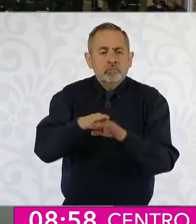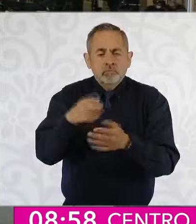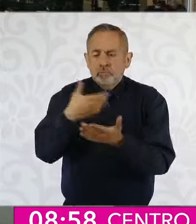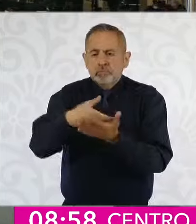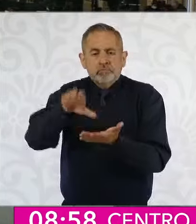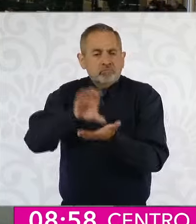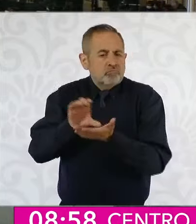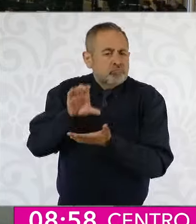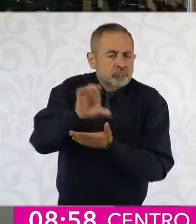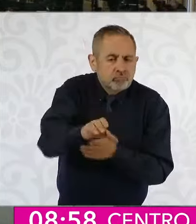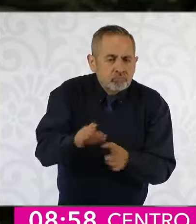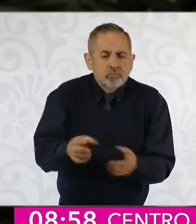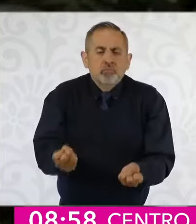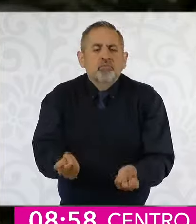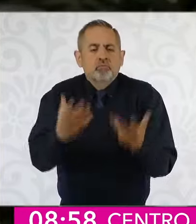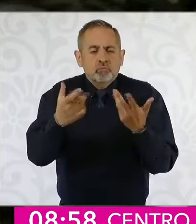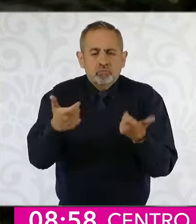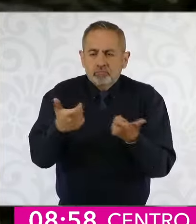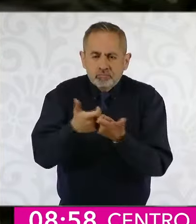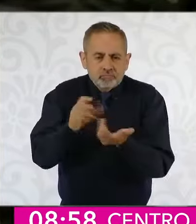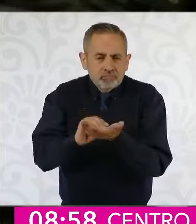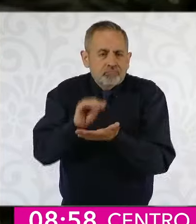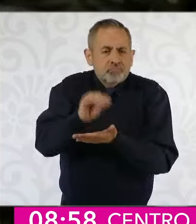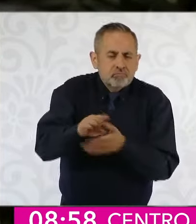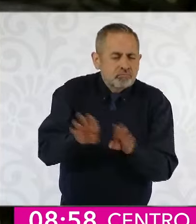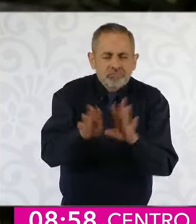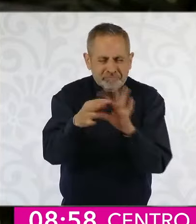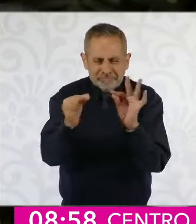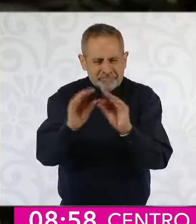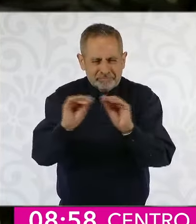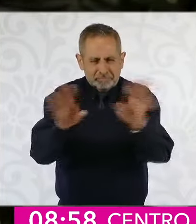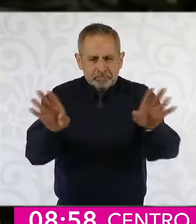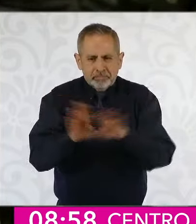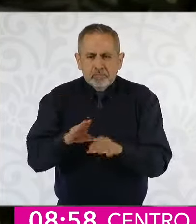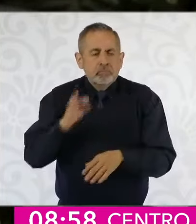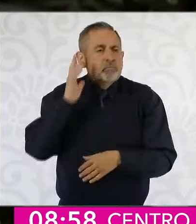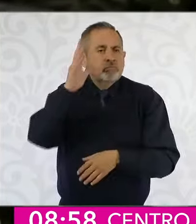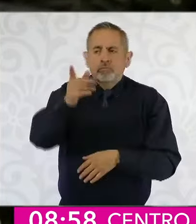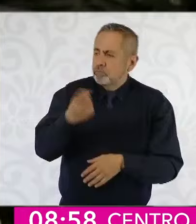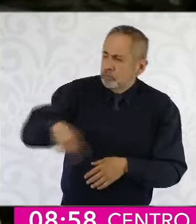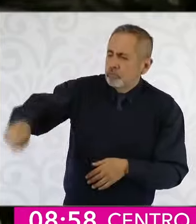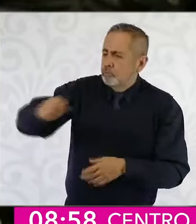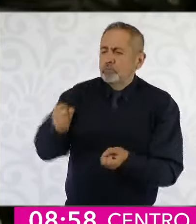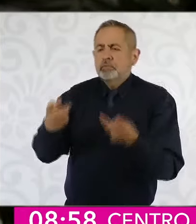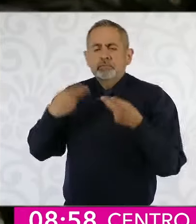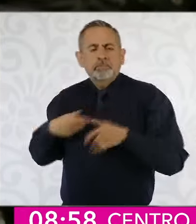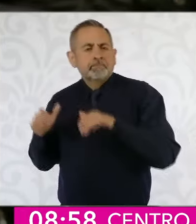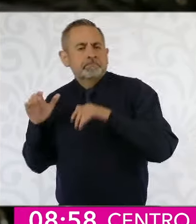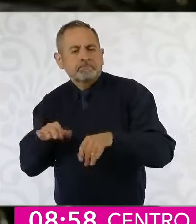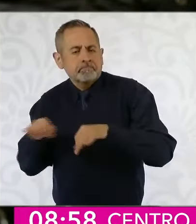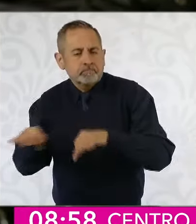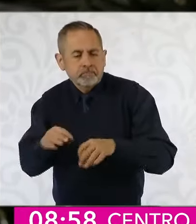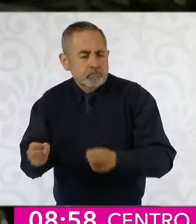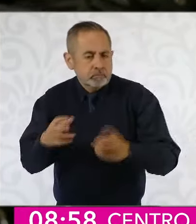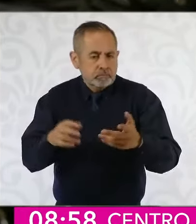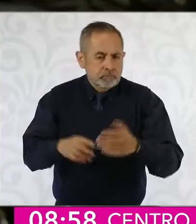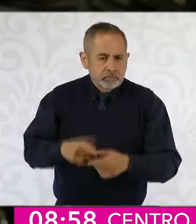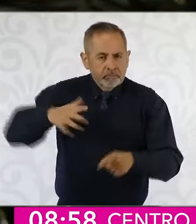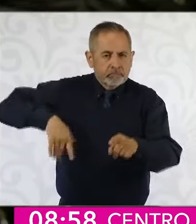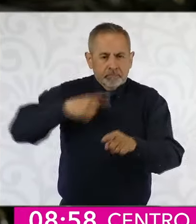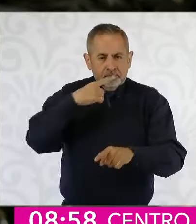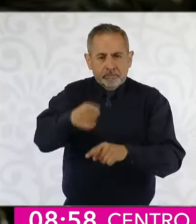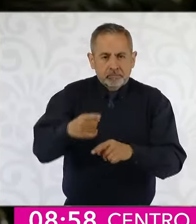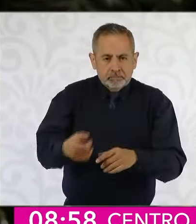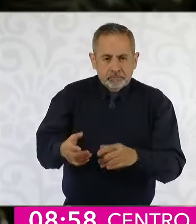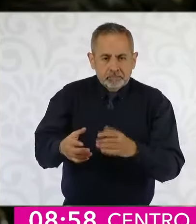inversiones? ¿Algún número que nos pudiera pues detallar, igual de generación de empleos? Mencionaban que pues las miras